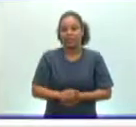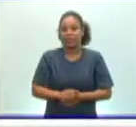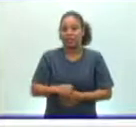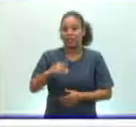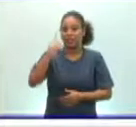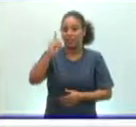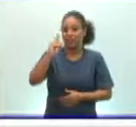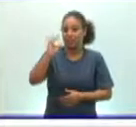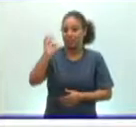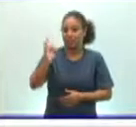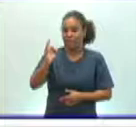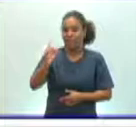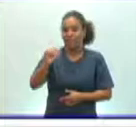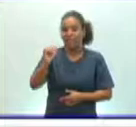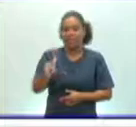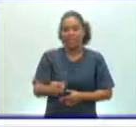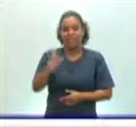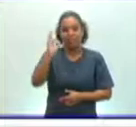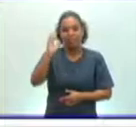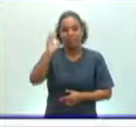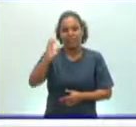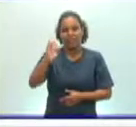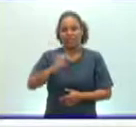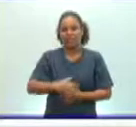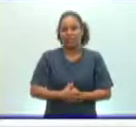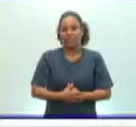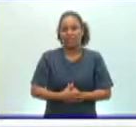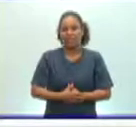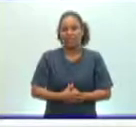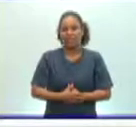Y DF y FE.